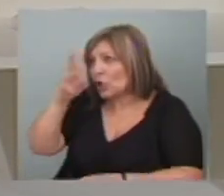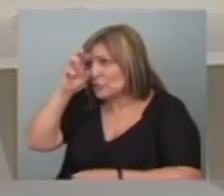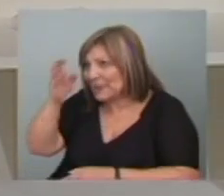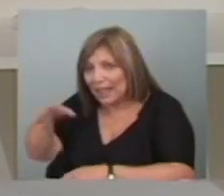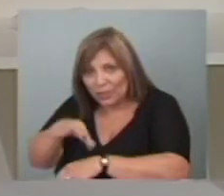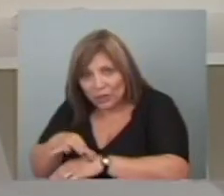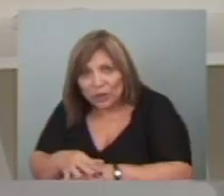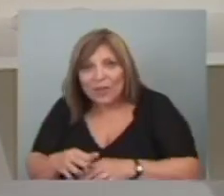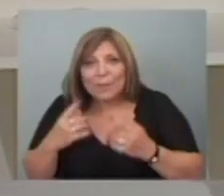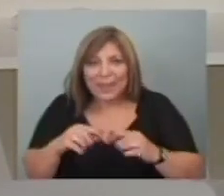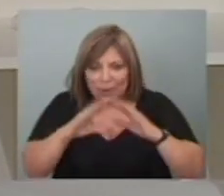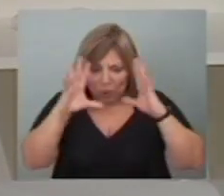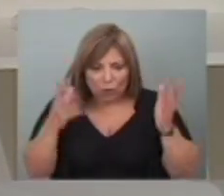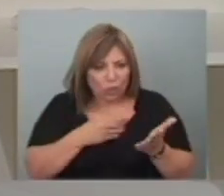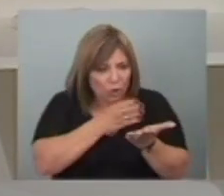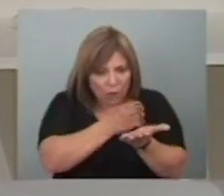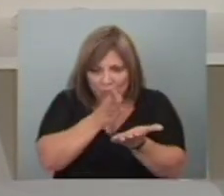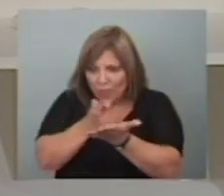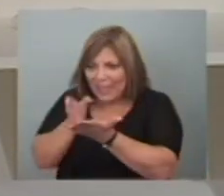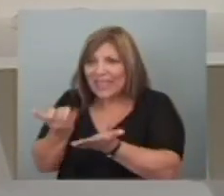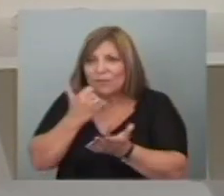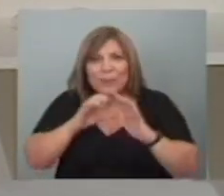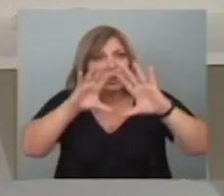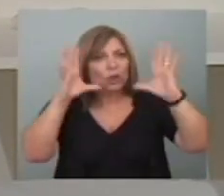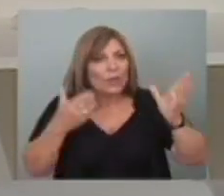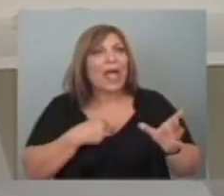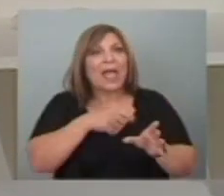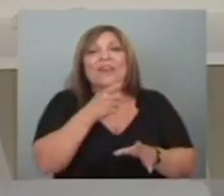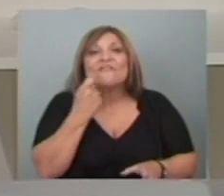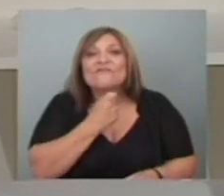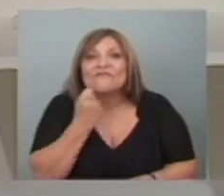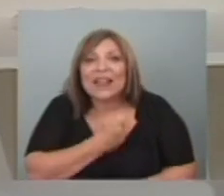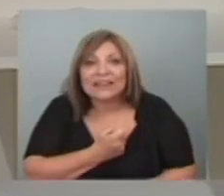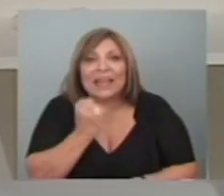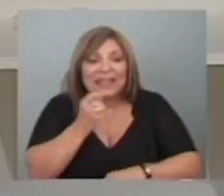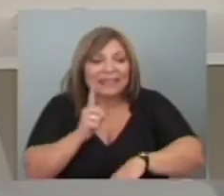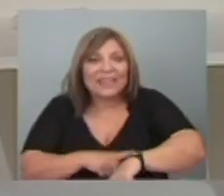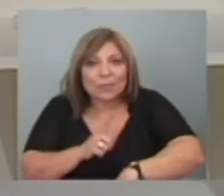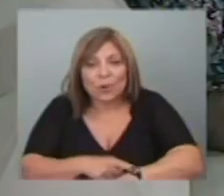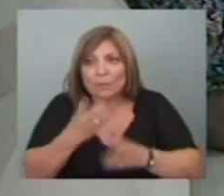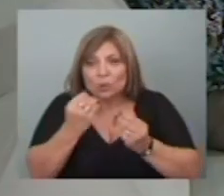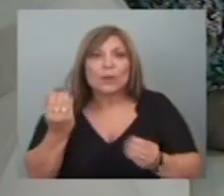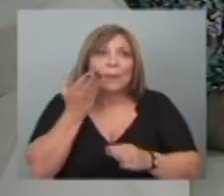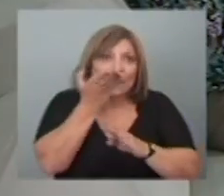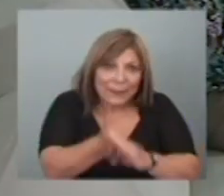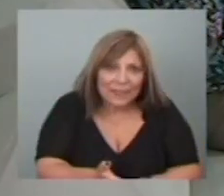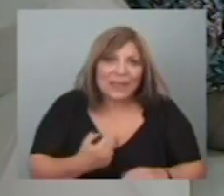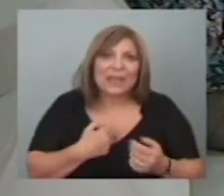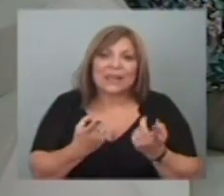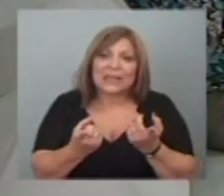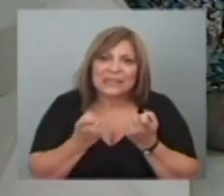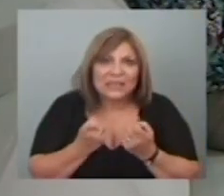el conjunto y tener toda la información, eso falta. Y los tiempos, a veces hay gente que pide que están en